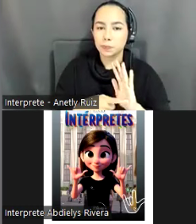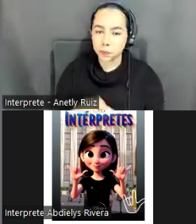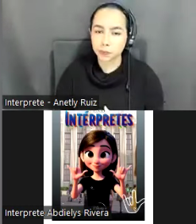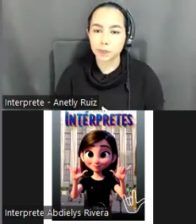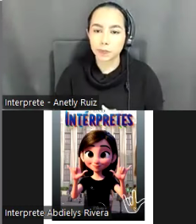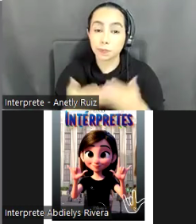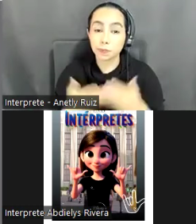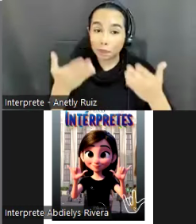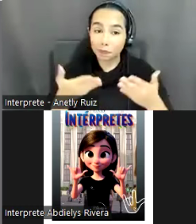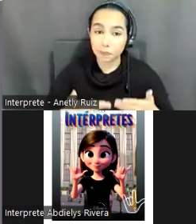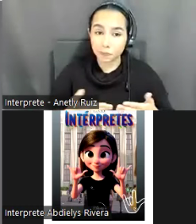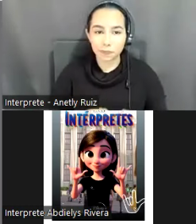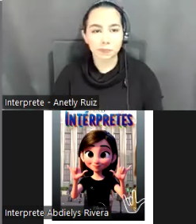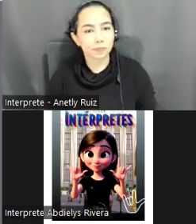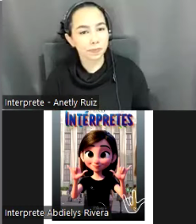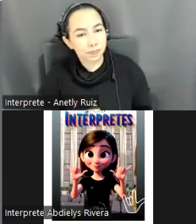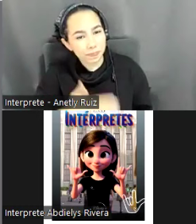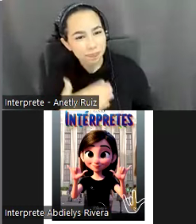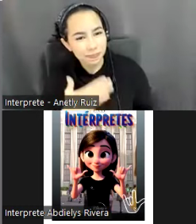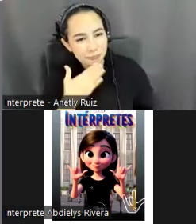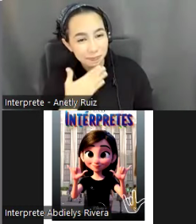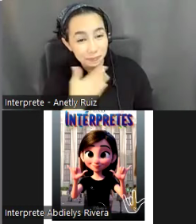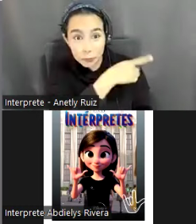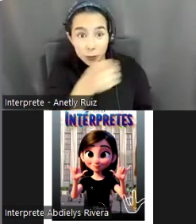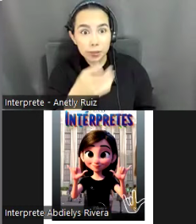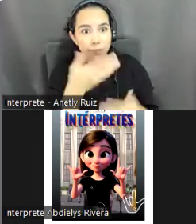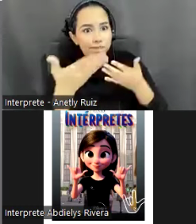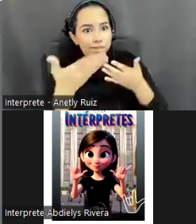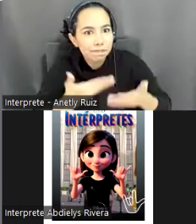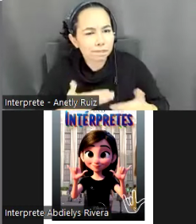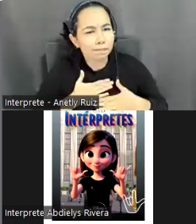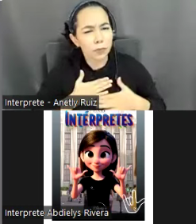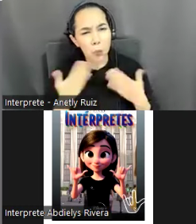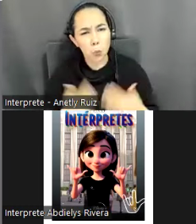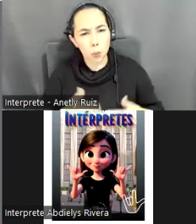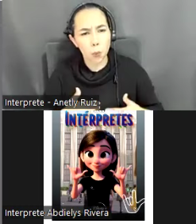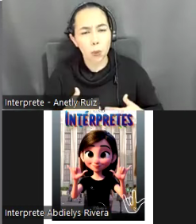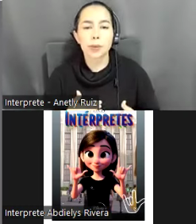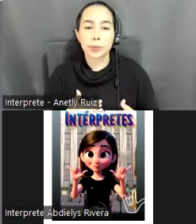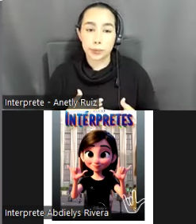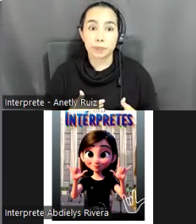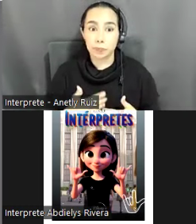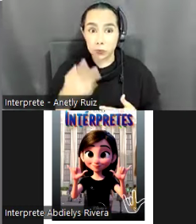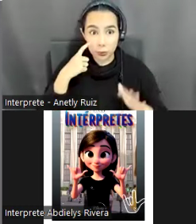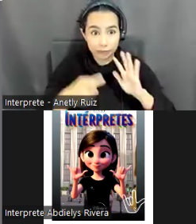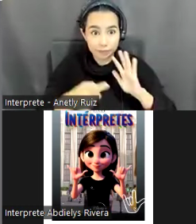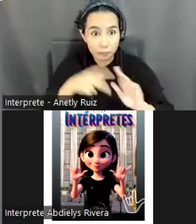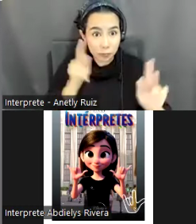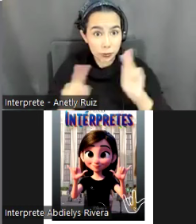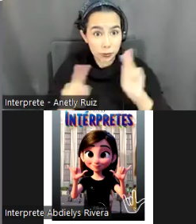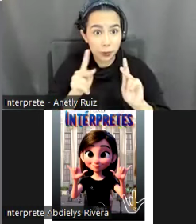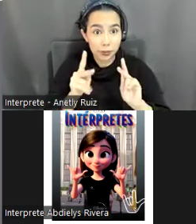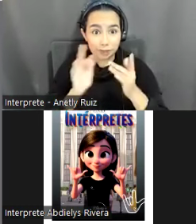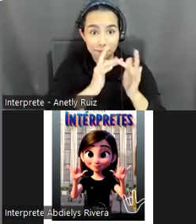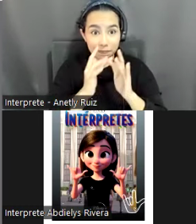Bienvenida. Muchas gracias. Gracias, ¿verdad? A ustedes por la oportunidad de estar aquí. Tenemos una audiencia bastante grande, veo que tenemos